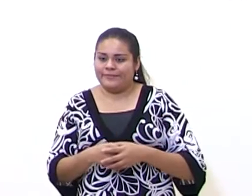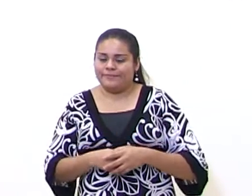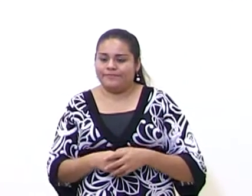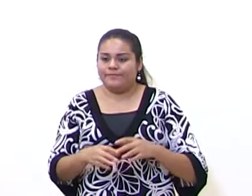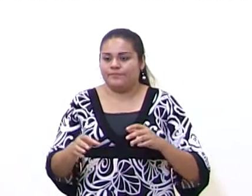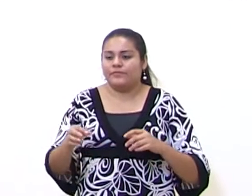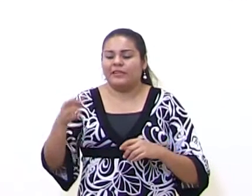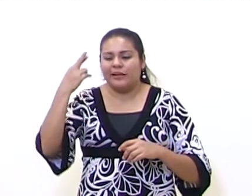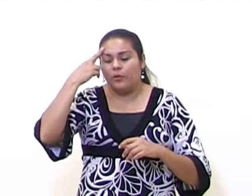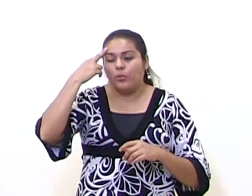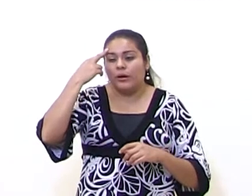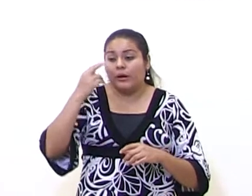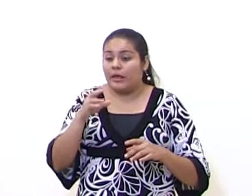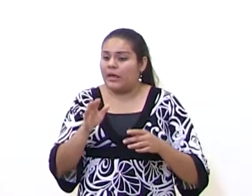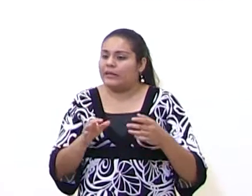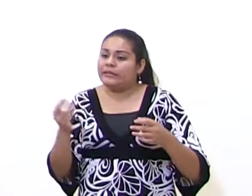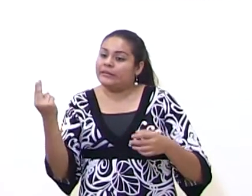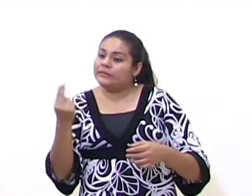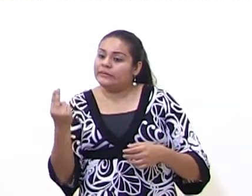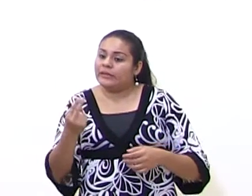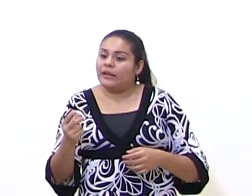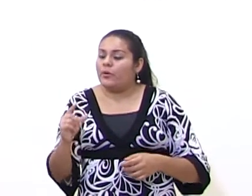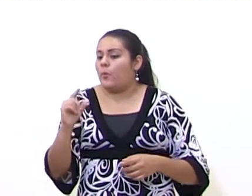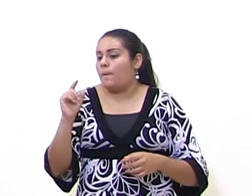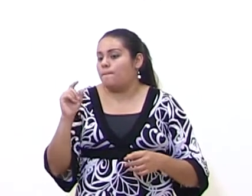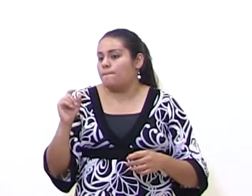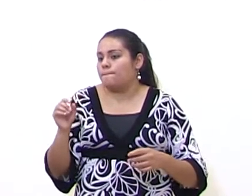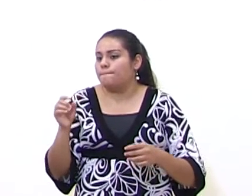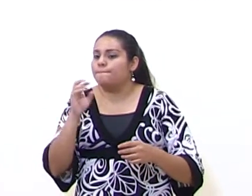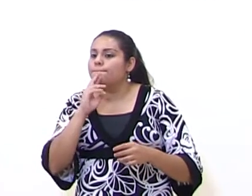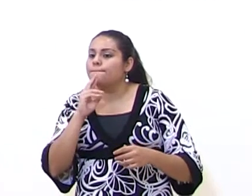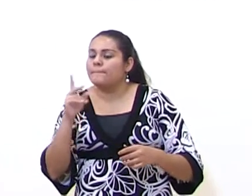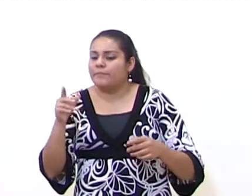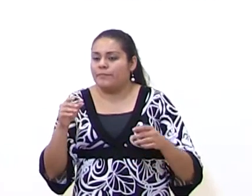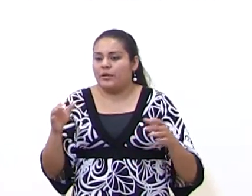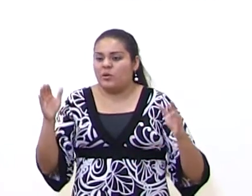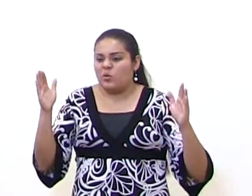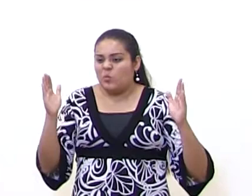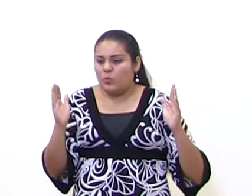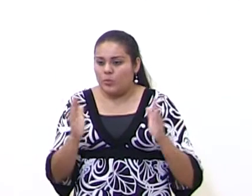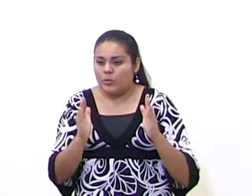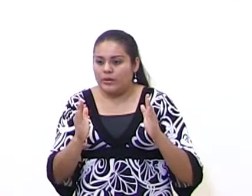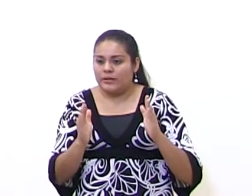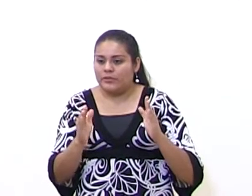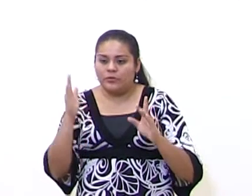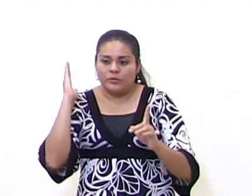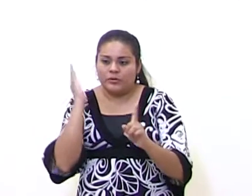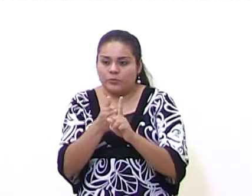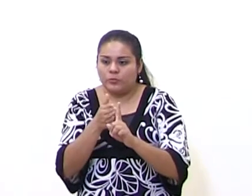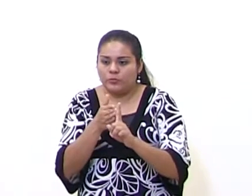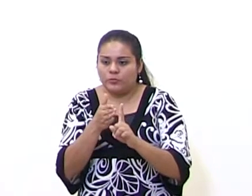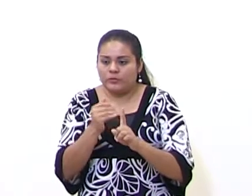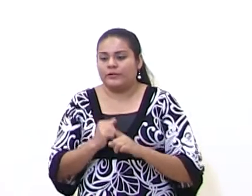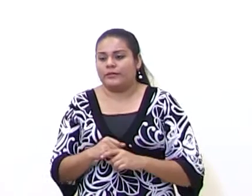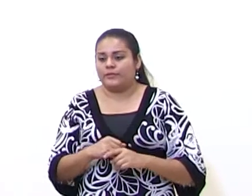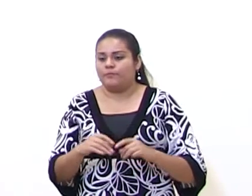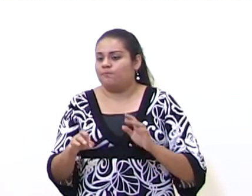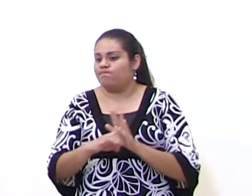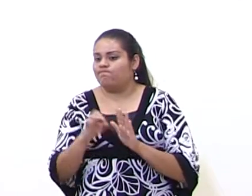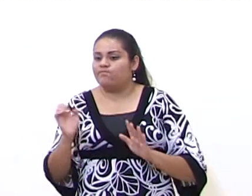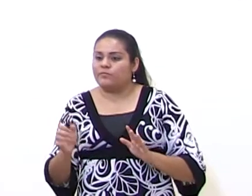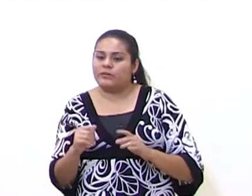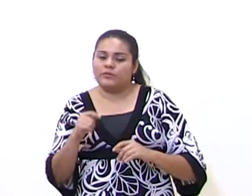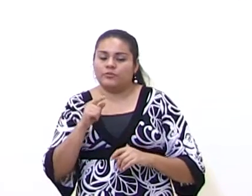más sencillo, mientras más concreto, mejor. Si estás pensando que en un